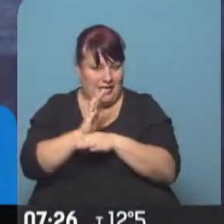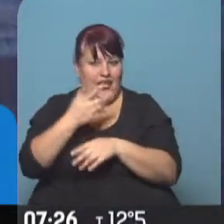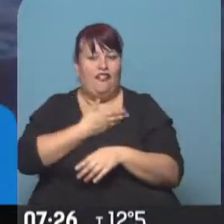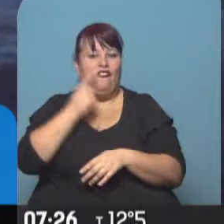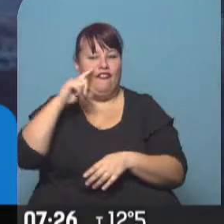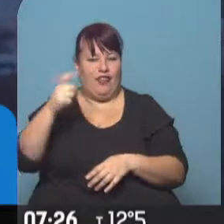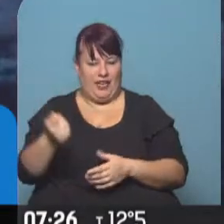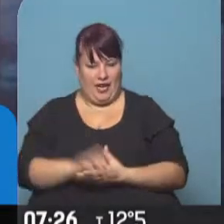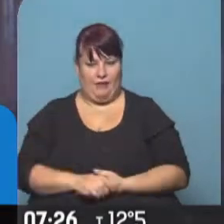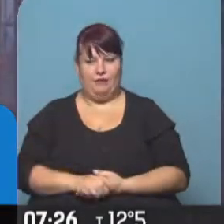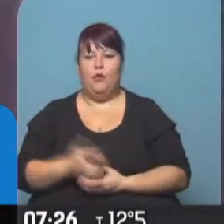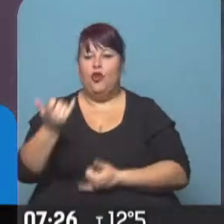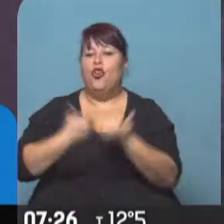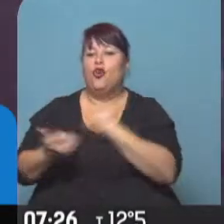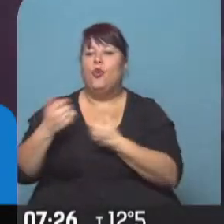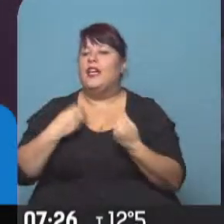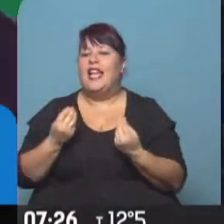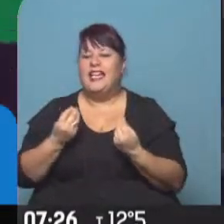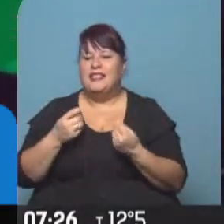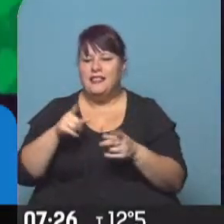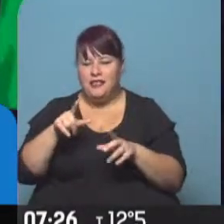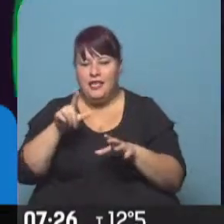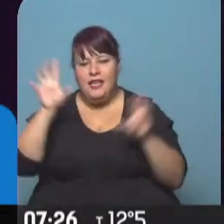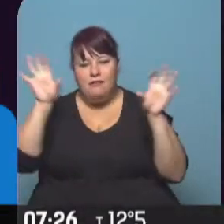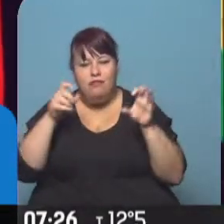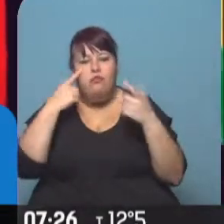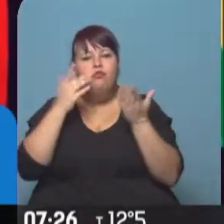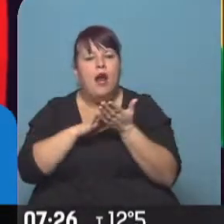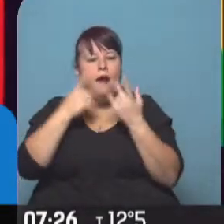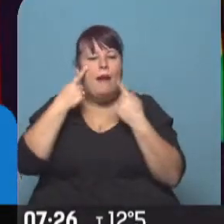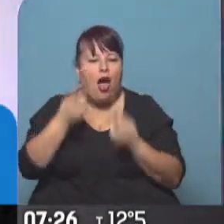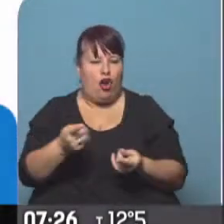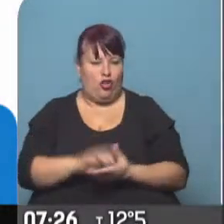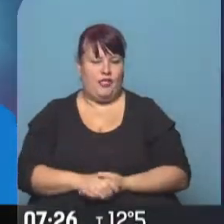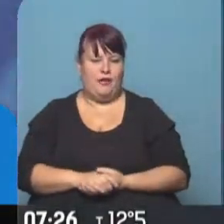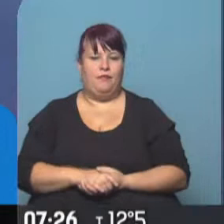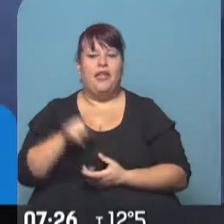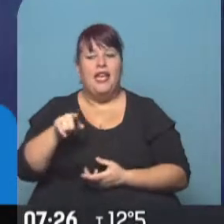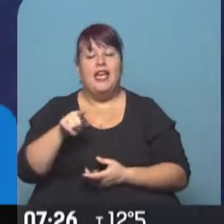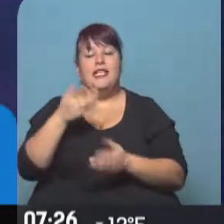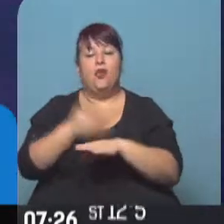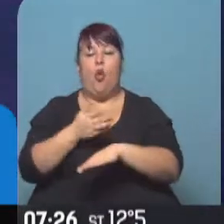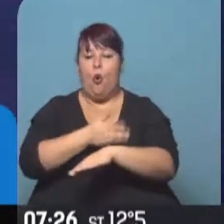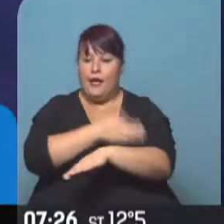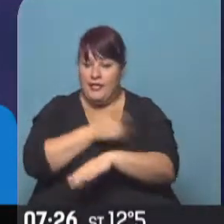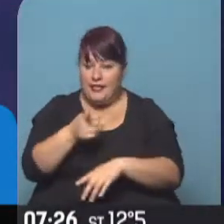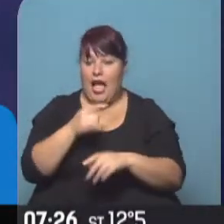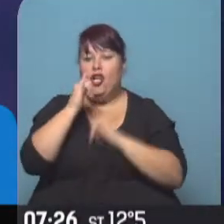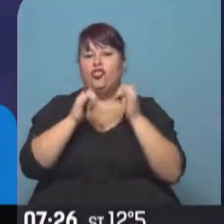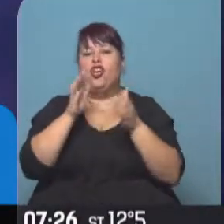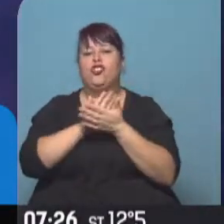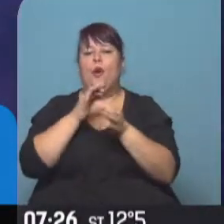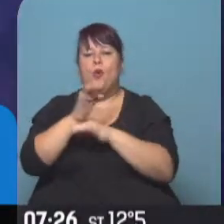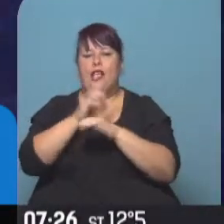FICA. Leandro, contame de qué se trata La Señal Explorando el Conocer. La Señal es un documental que aborda el tema de la